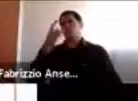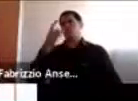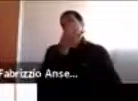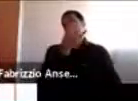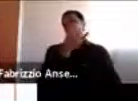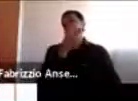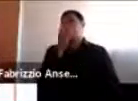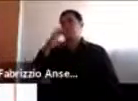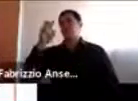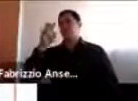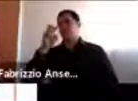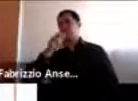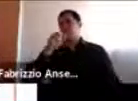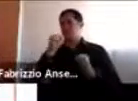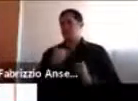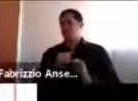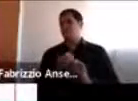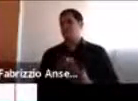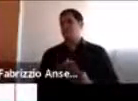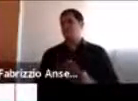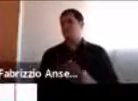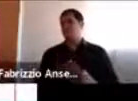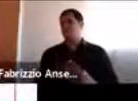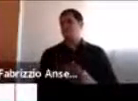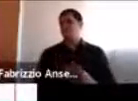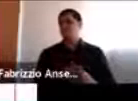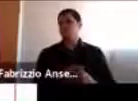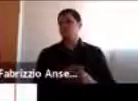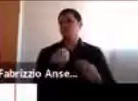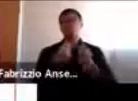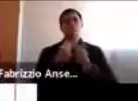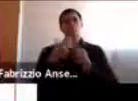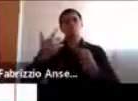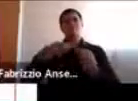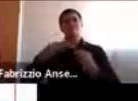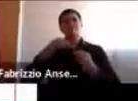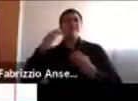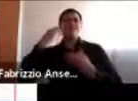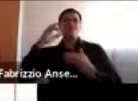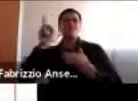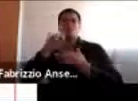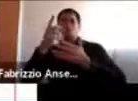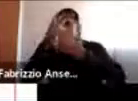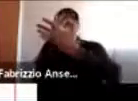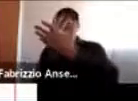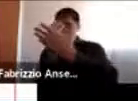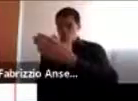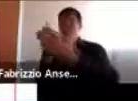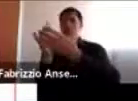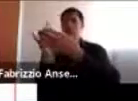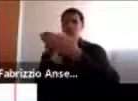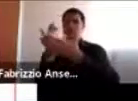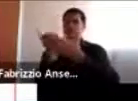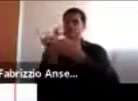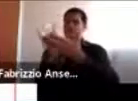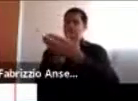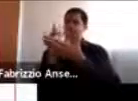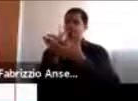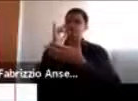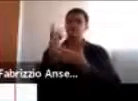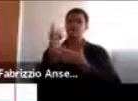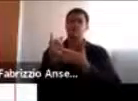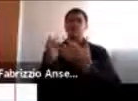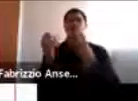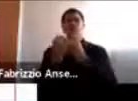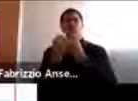niños no estén pegados a la pantalla todo el rato que nosotros si queremos enseñarle a leer al niño es súper importante también leer cuentos con el niño leer, leer